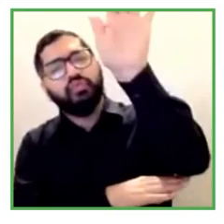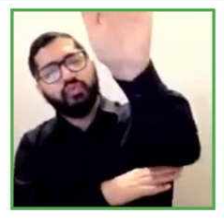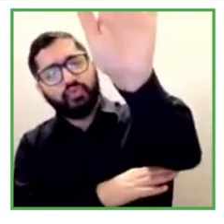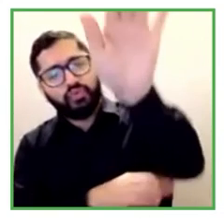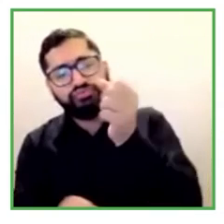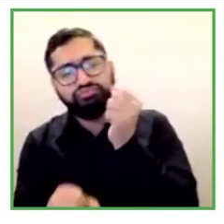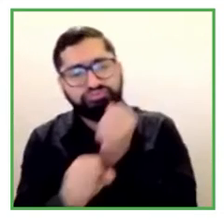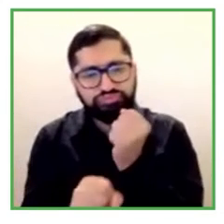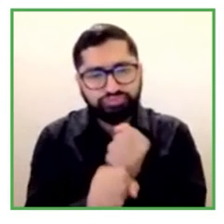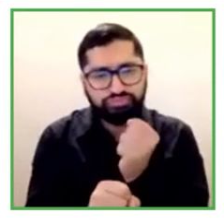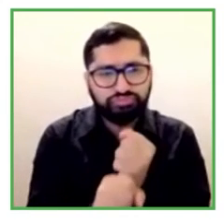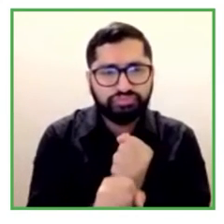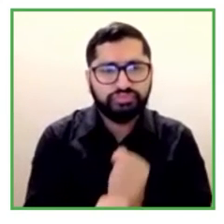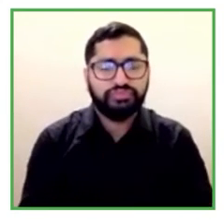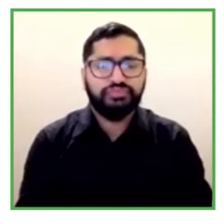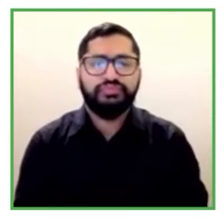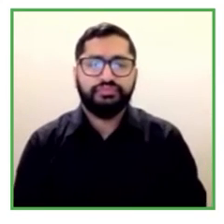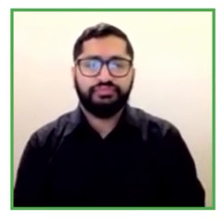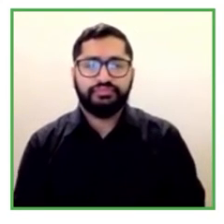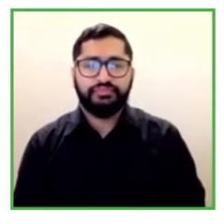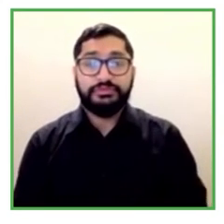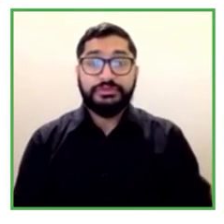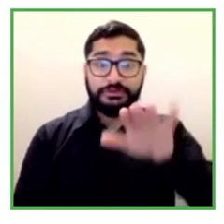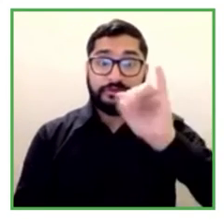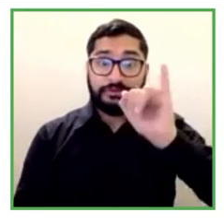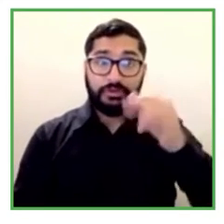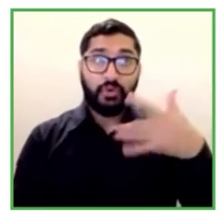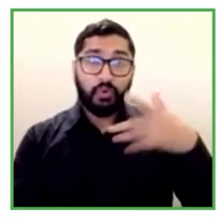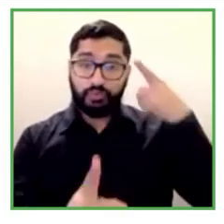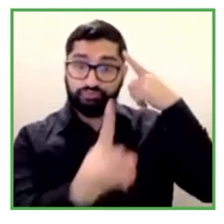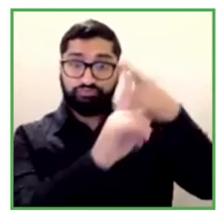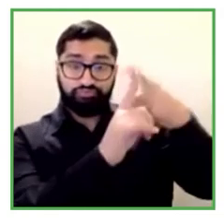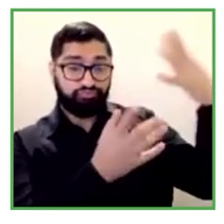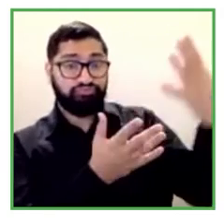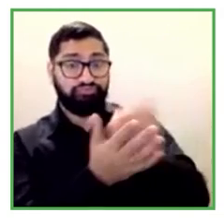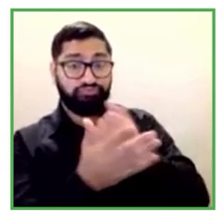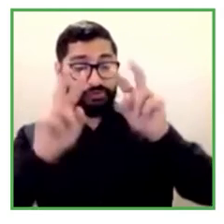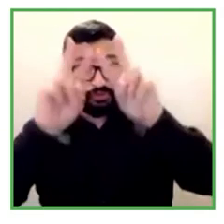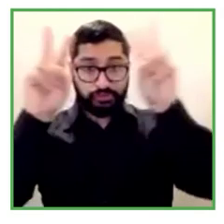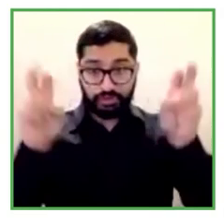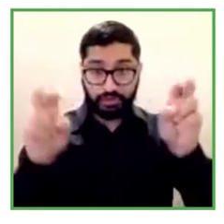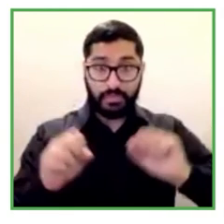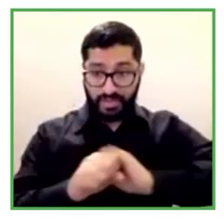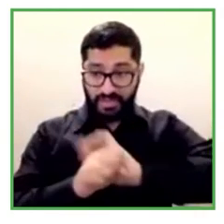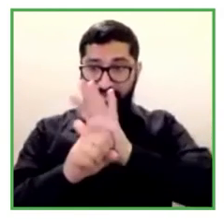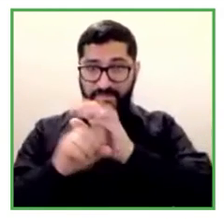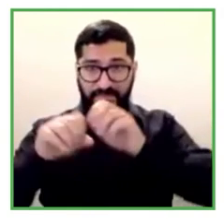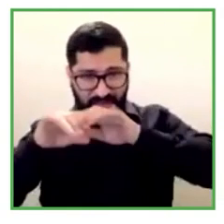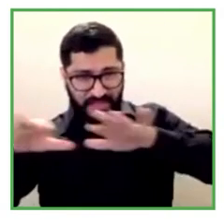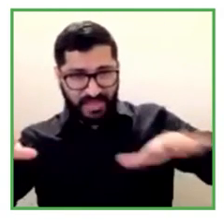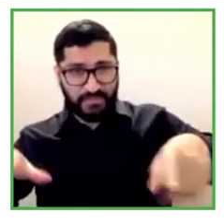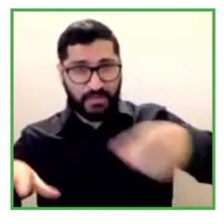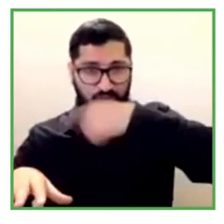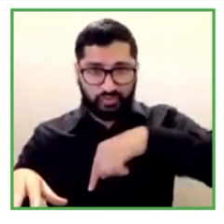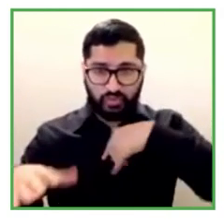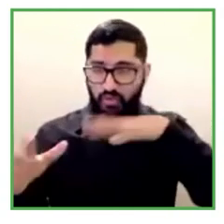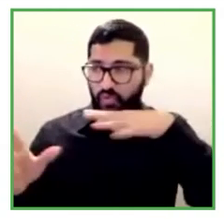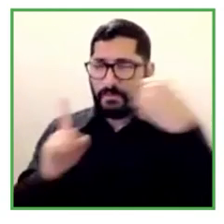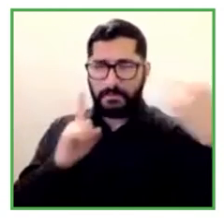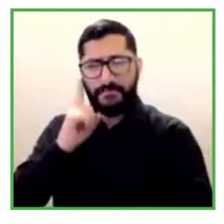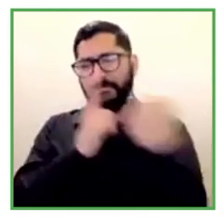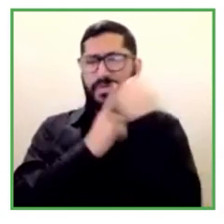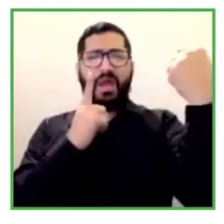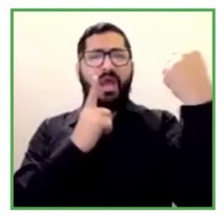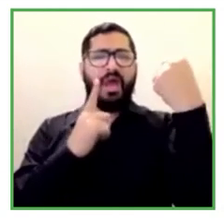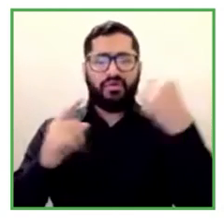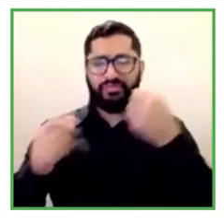a partir, obviamente, de la pandemia que hemos enfrentado todos los países, y eso ha significado en la realidad local